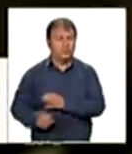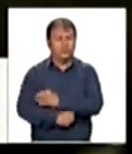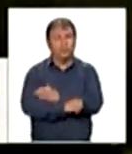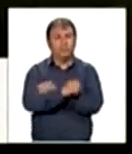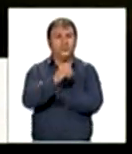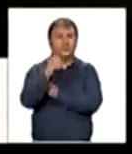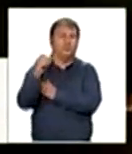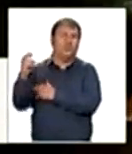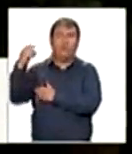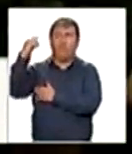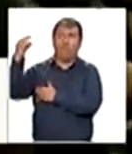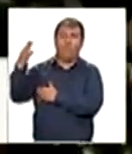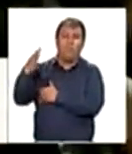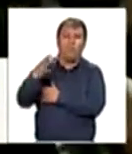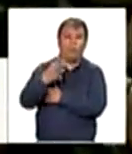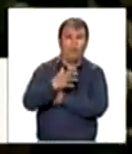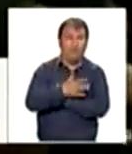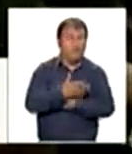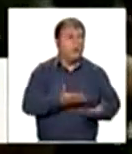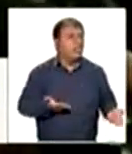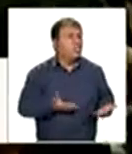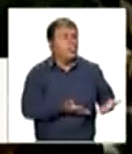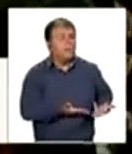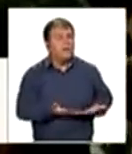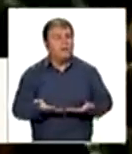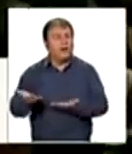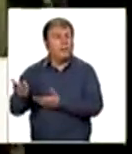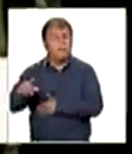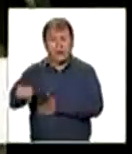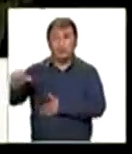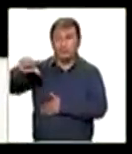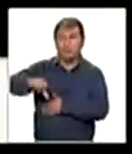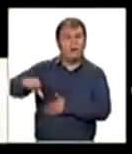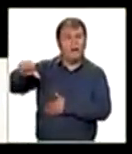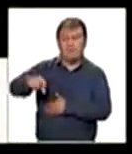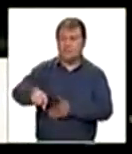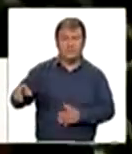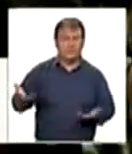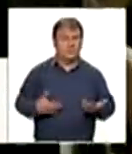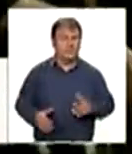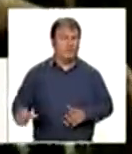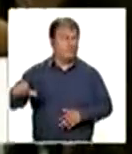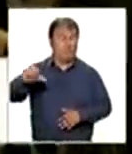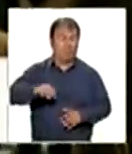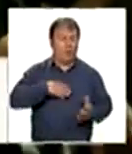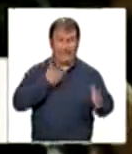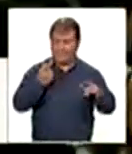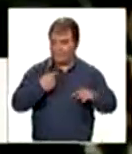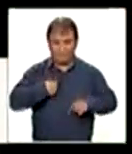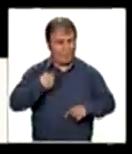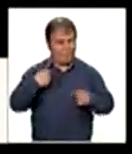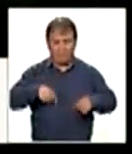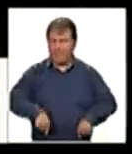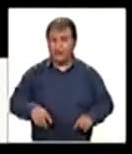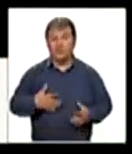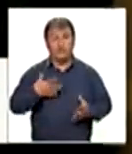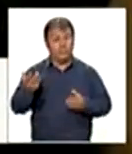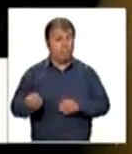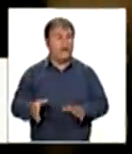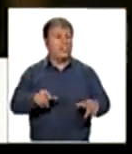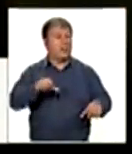Y voy comparando tu hermosura con el sol cuando amanece. Yo no me quiero dejar llevar, pero tú eres mala, mala. Todo va a terminar mal, yo sé que tú me quieres